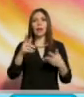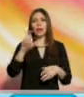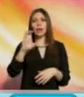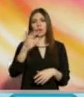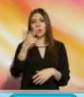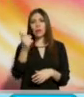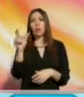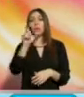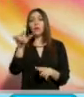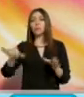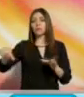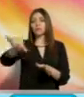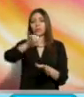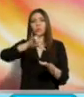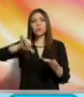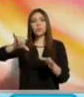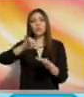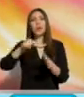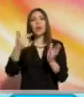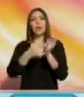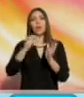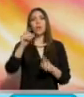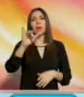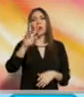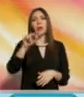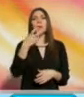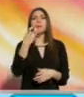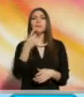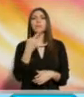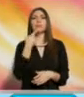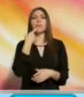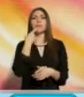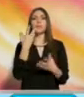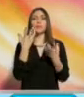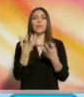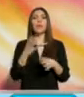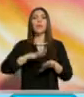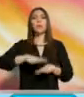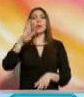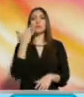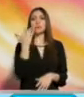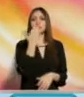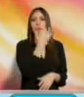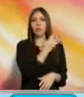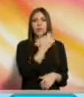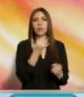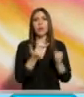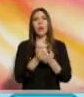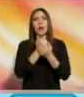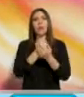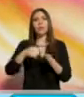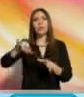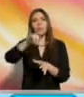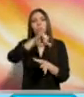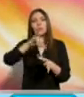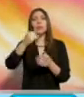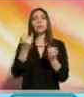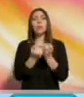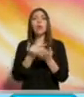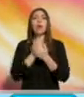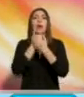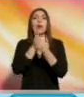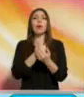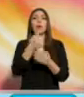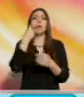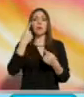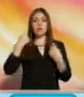aumentando el sabor porque la oliva da sabor. ¿Cómo no? adereza y además ayuda a que estemos